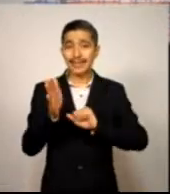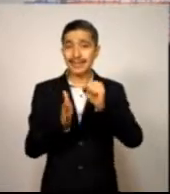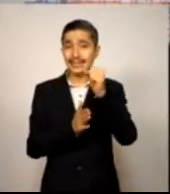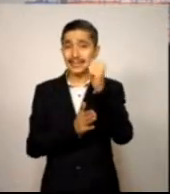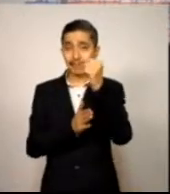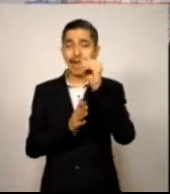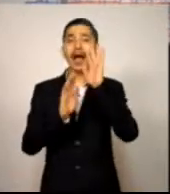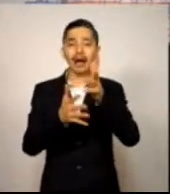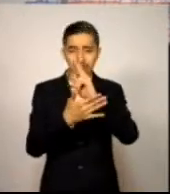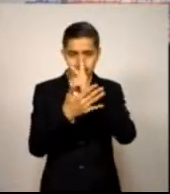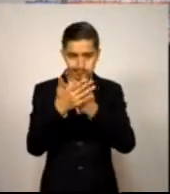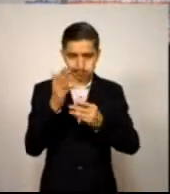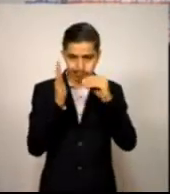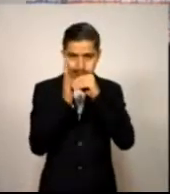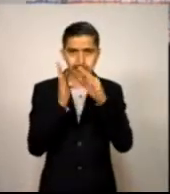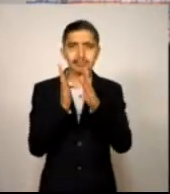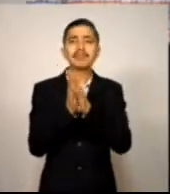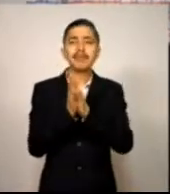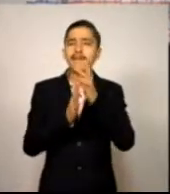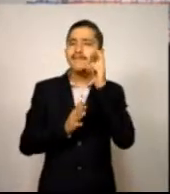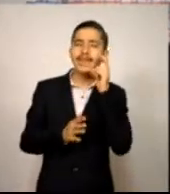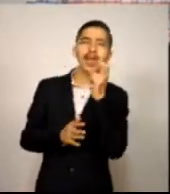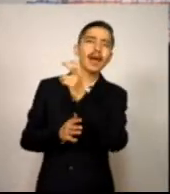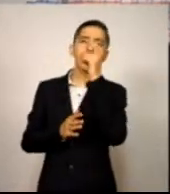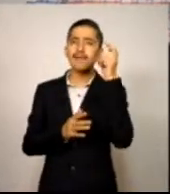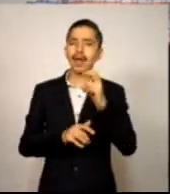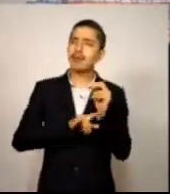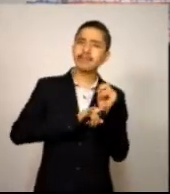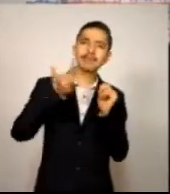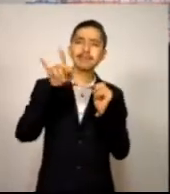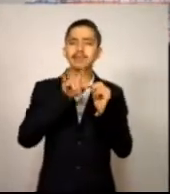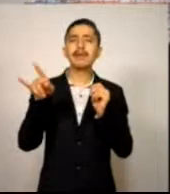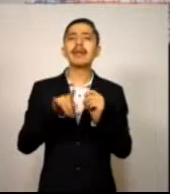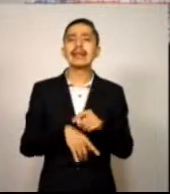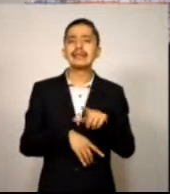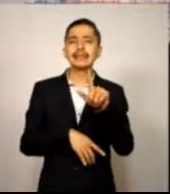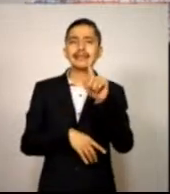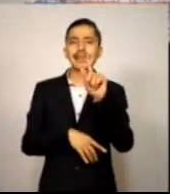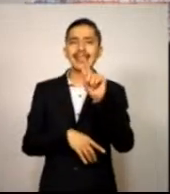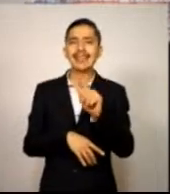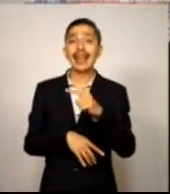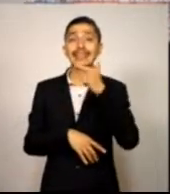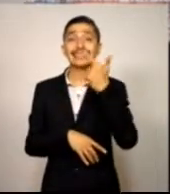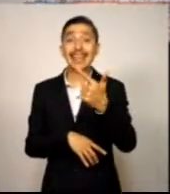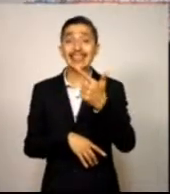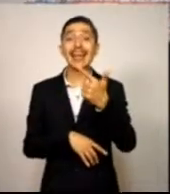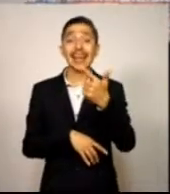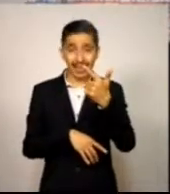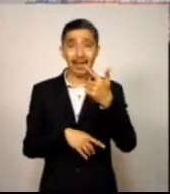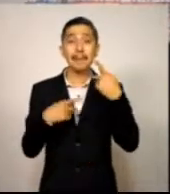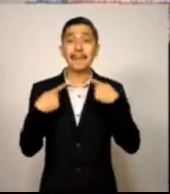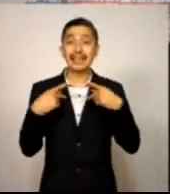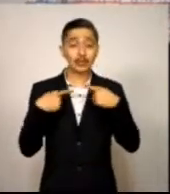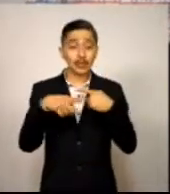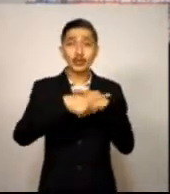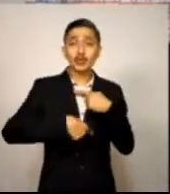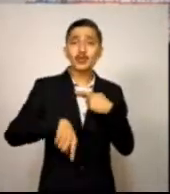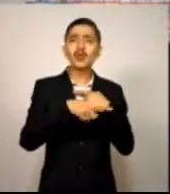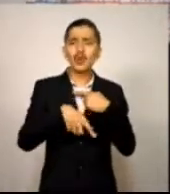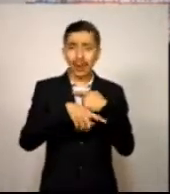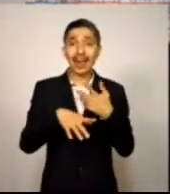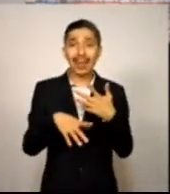mes de septiembre está programado que viajen 77 palomitas 77 personas